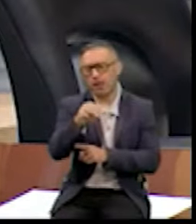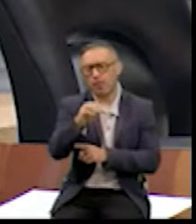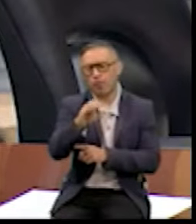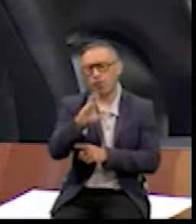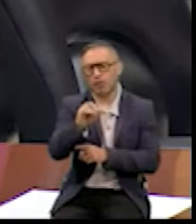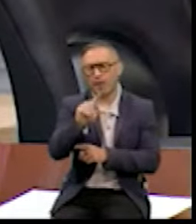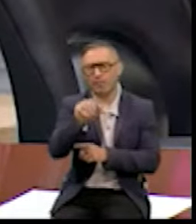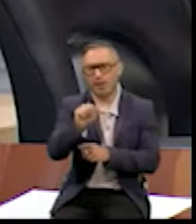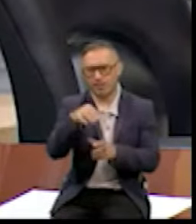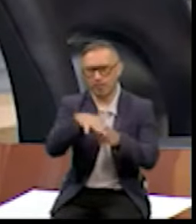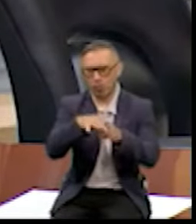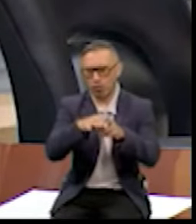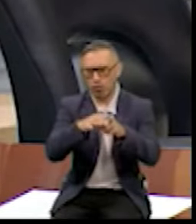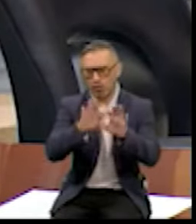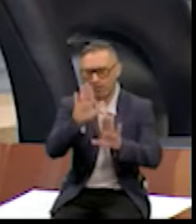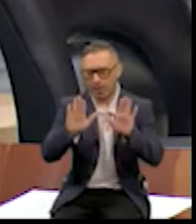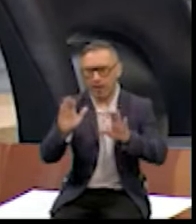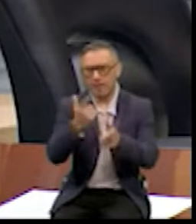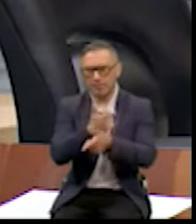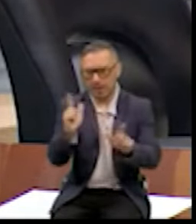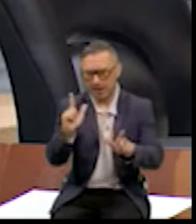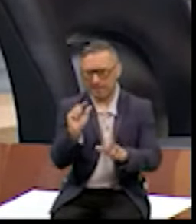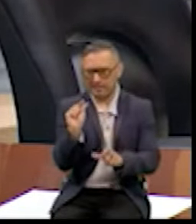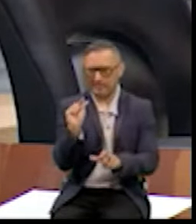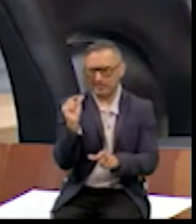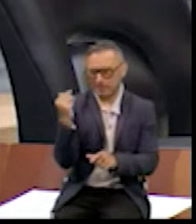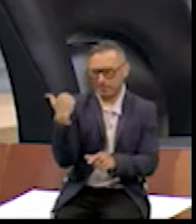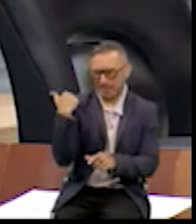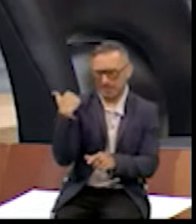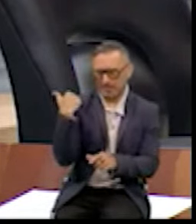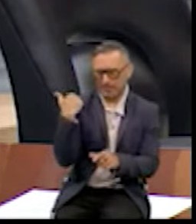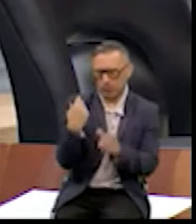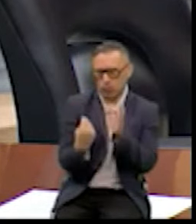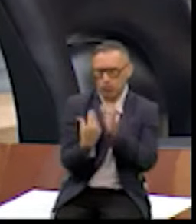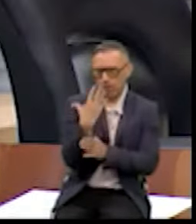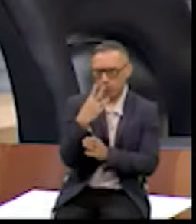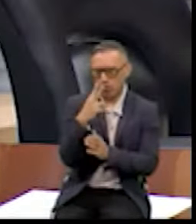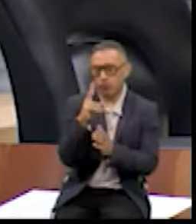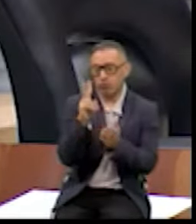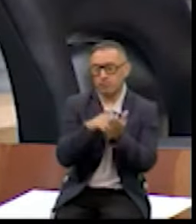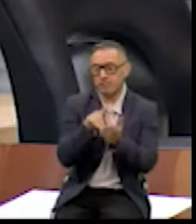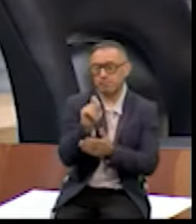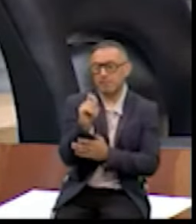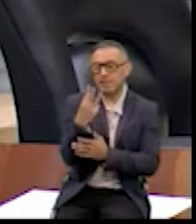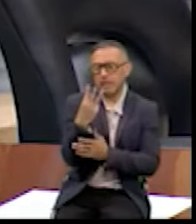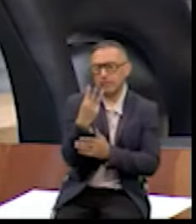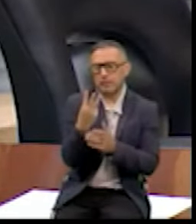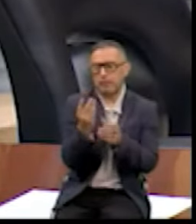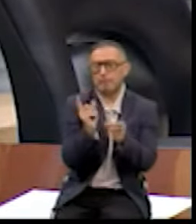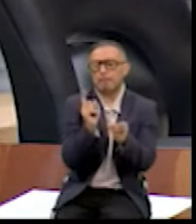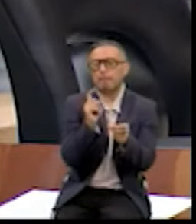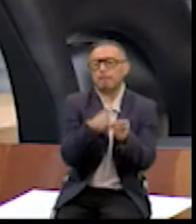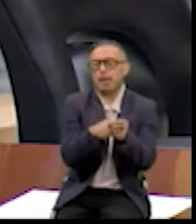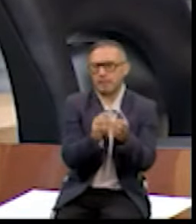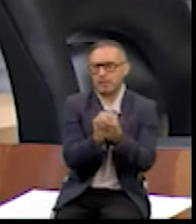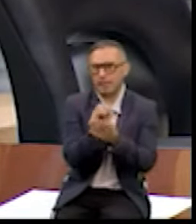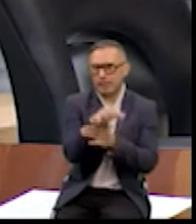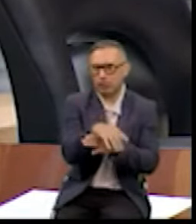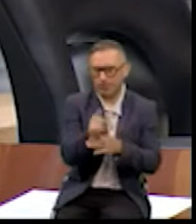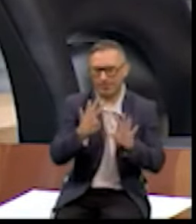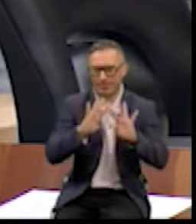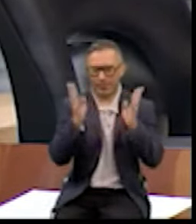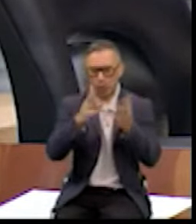por supuesto, puede entrar en riesgo porque Morena pues, va a ser un poco más fuerte con esta suma de dos partidos